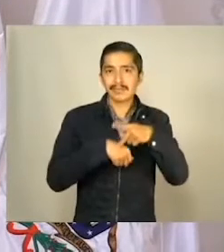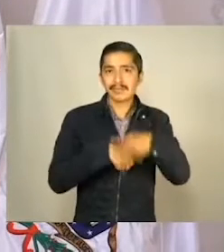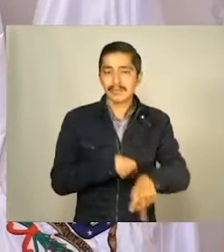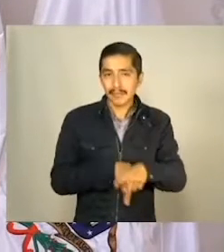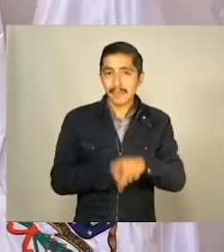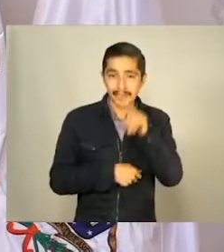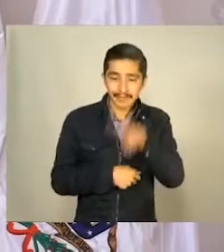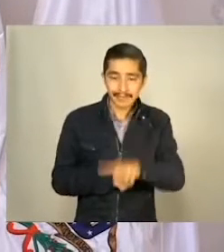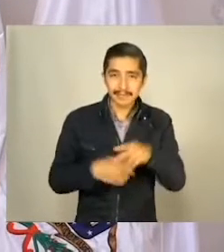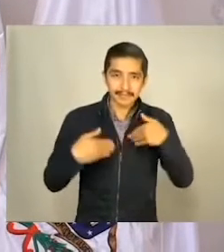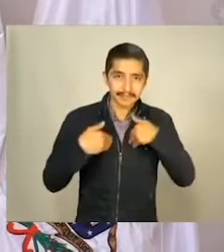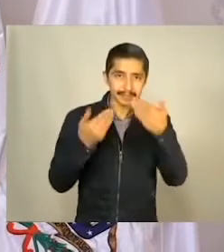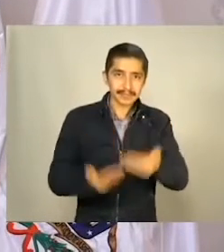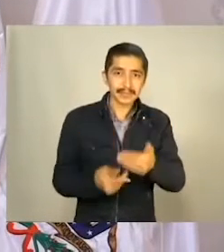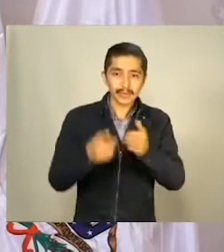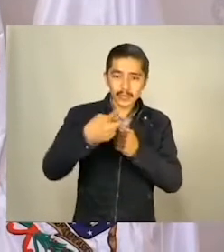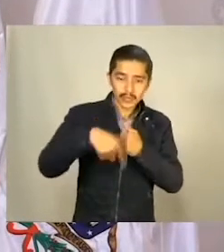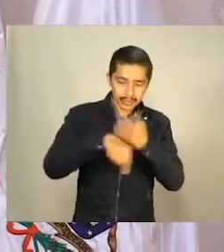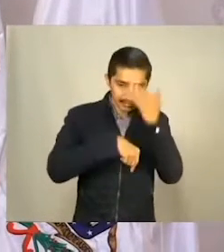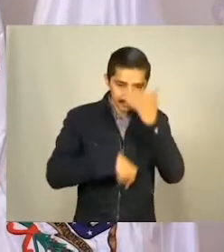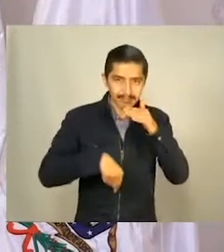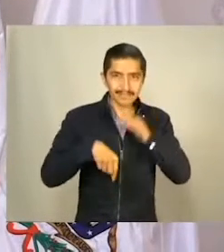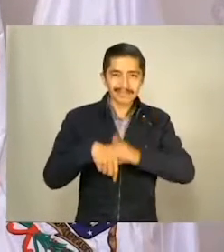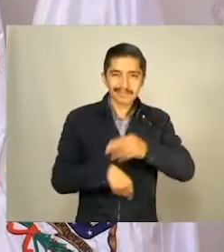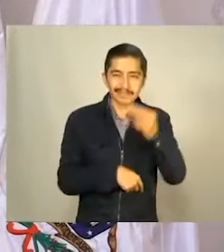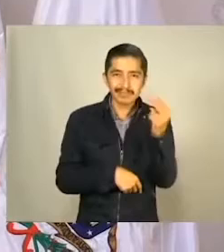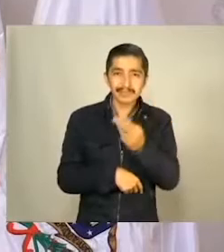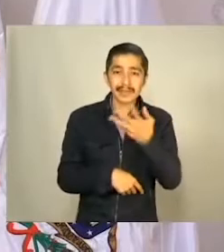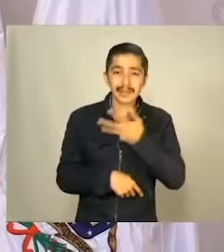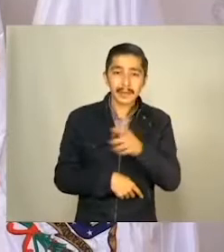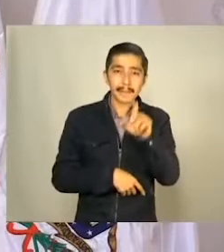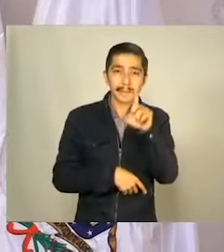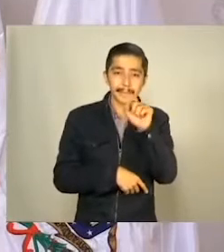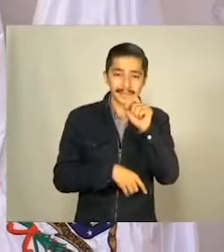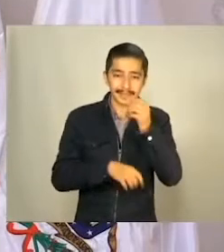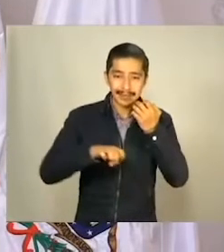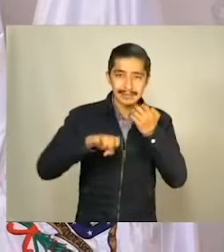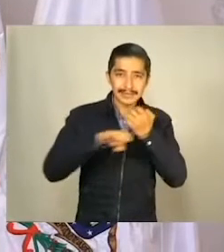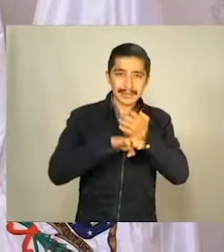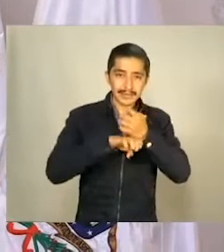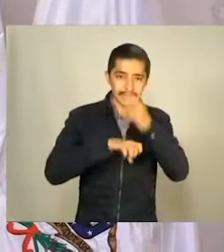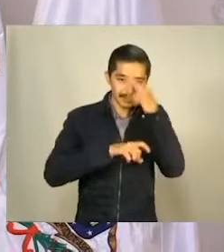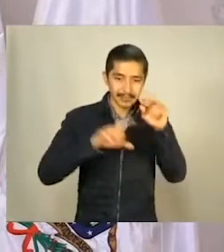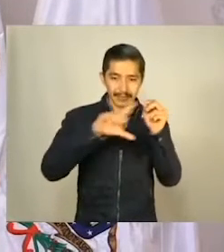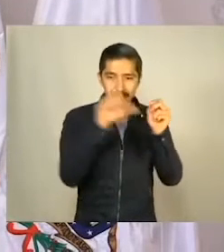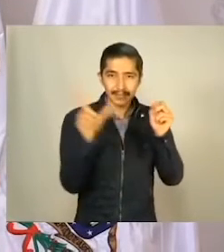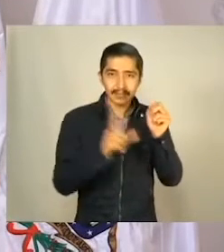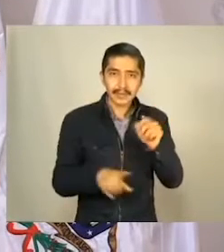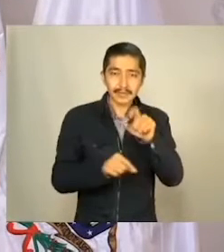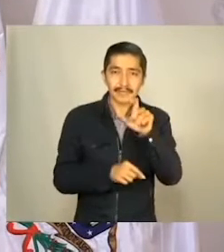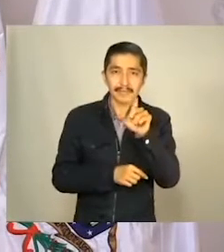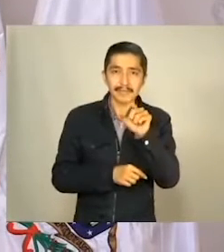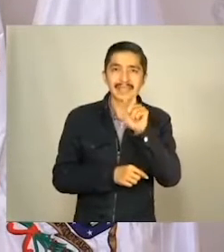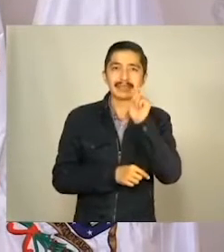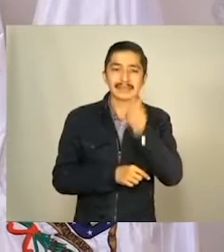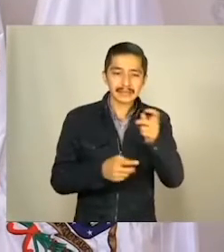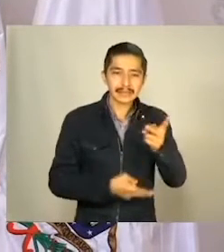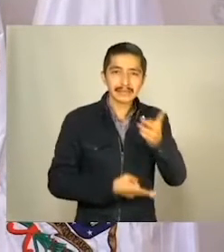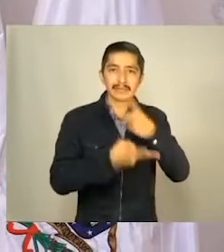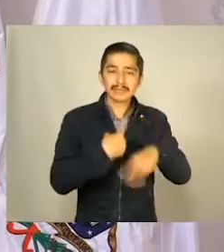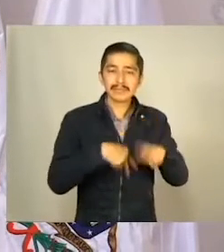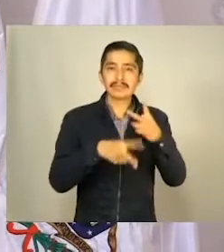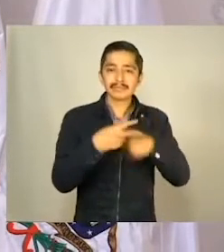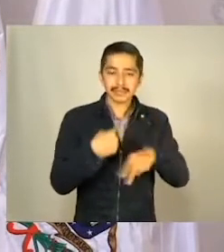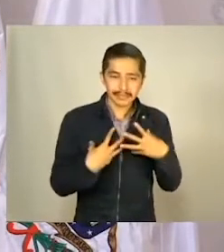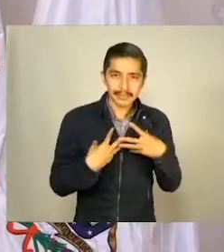tener presente, tener en cuenta, que hay 20 estados de la República con rebrotes de